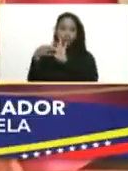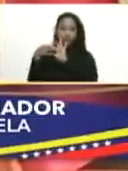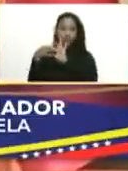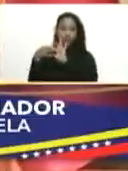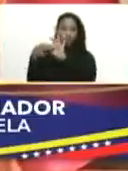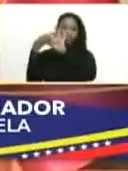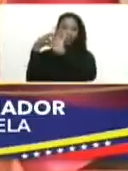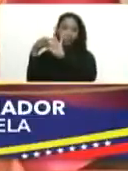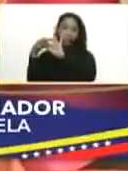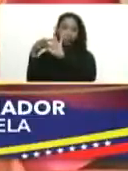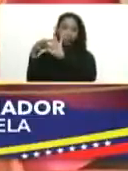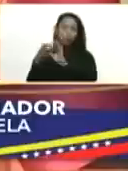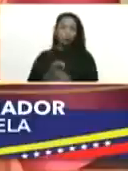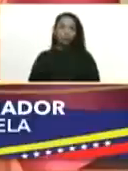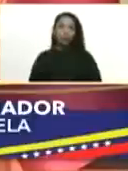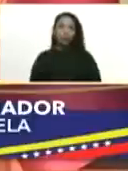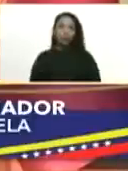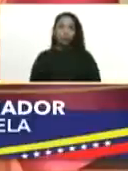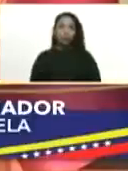unidos.